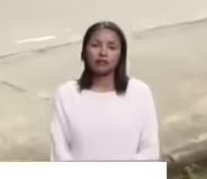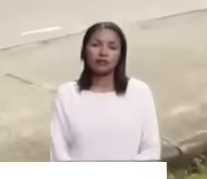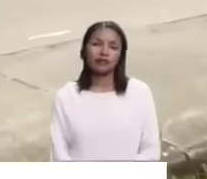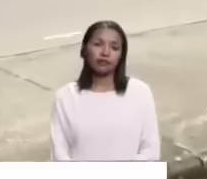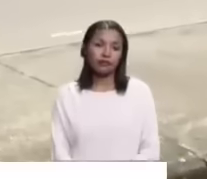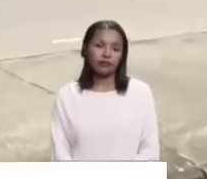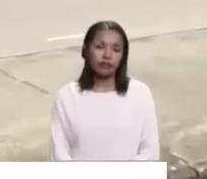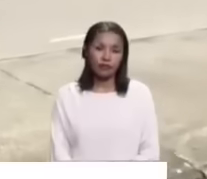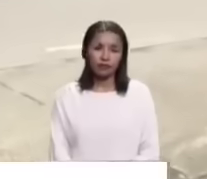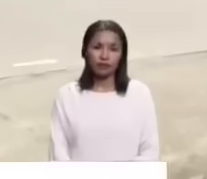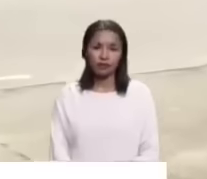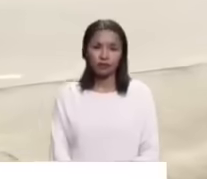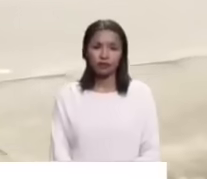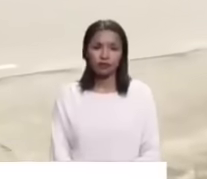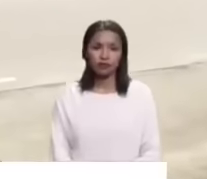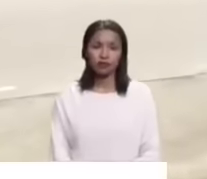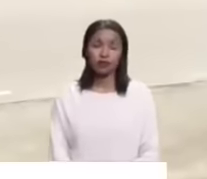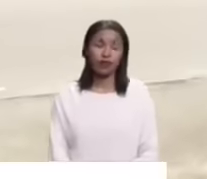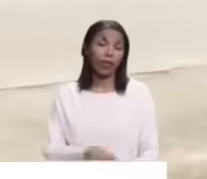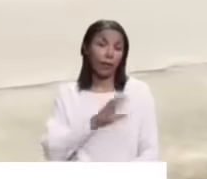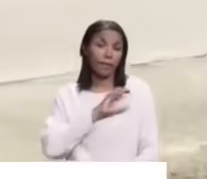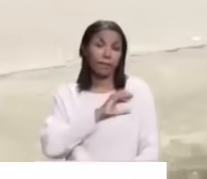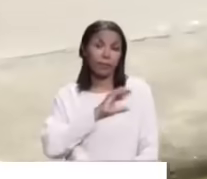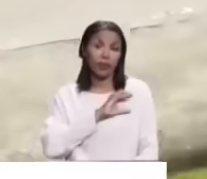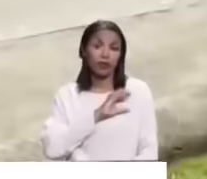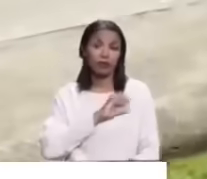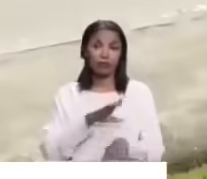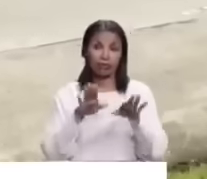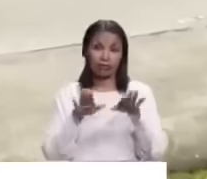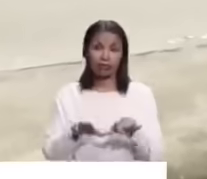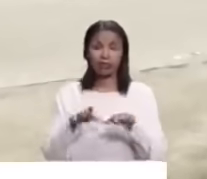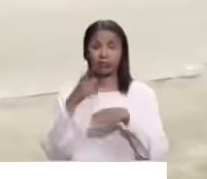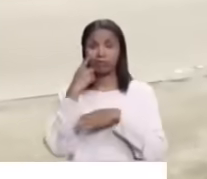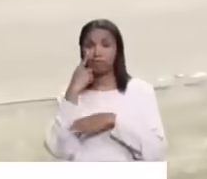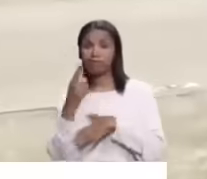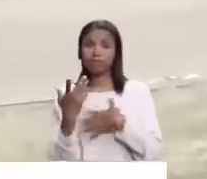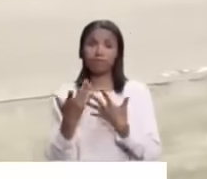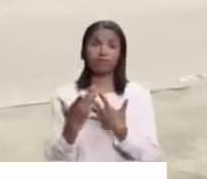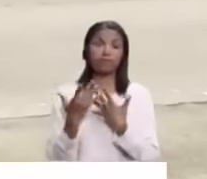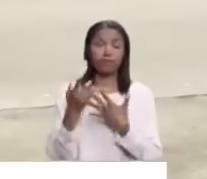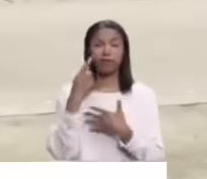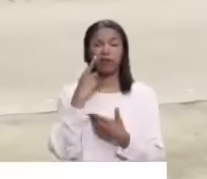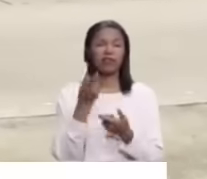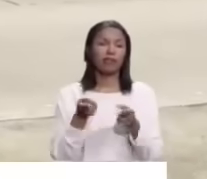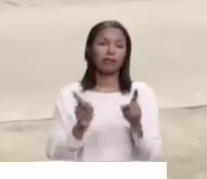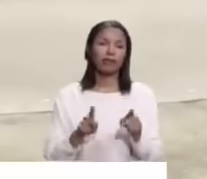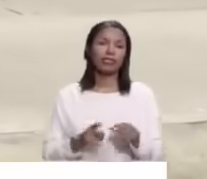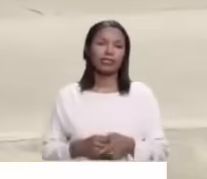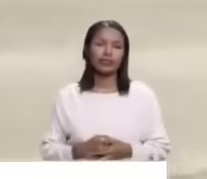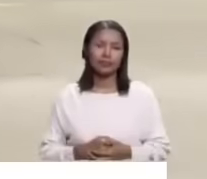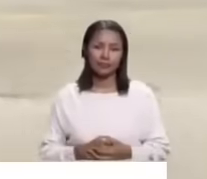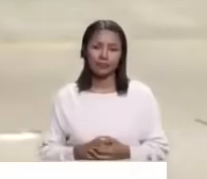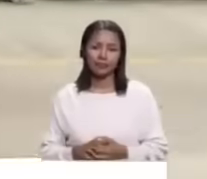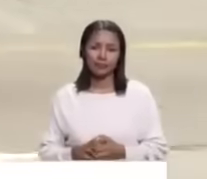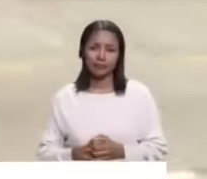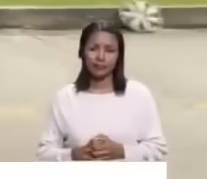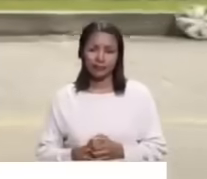que se encuentran asegurando pues que no se dé ningún tipo de movimiento en el